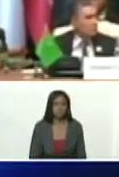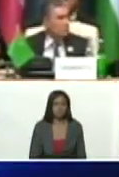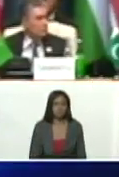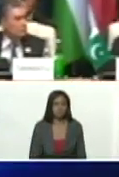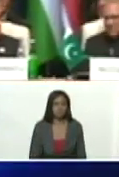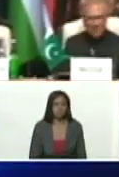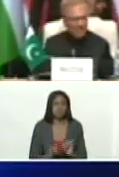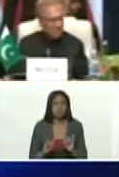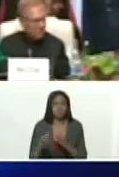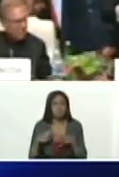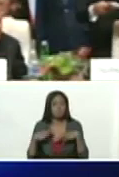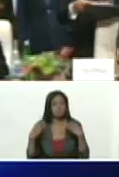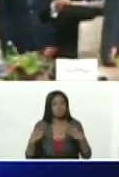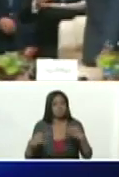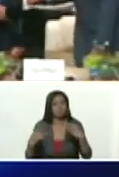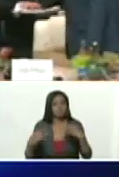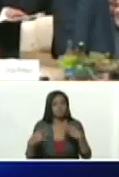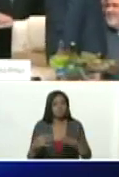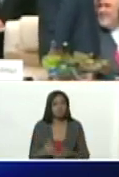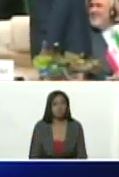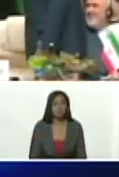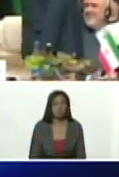Así de sencillo.